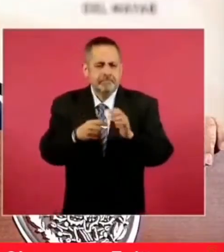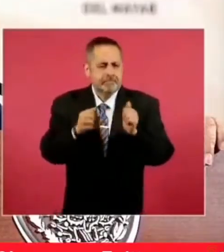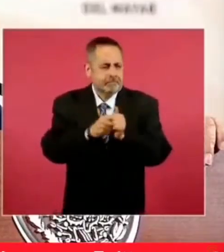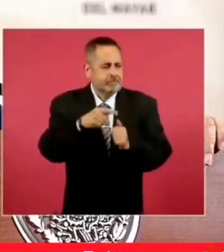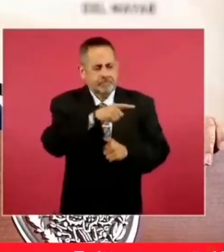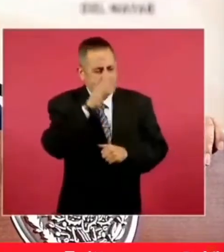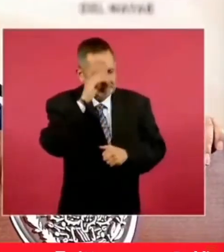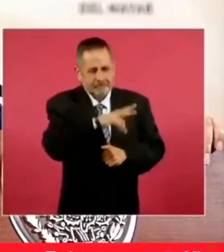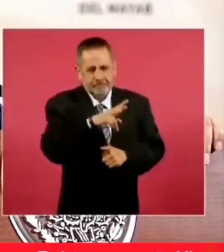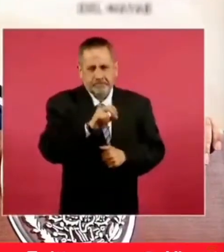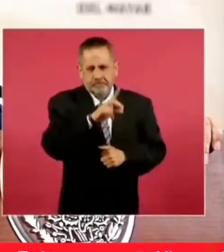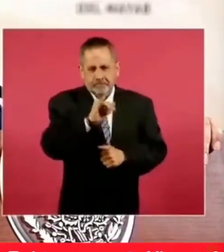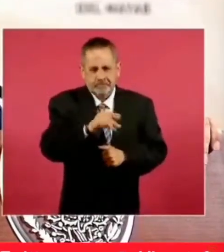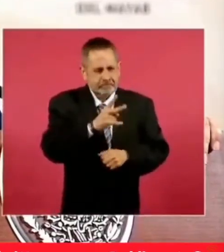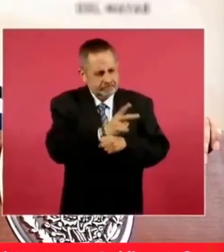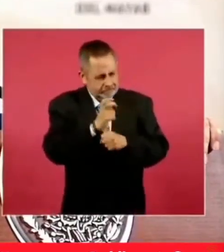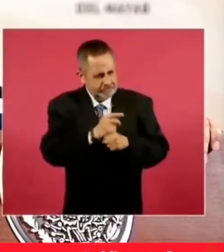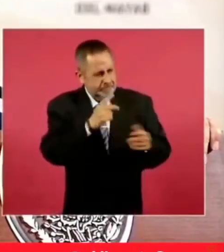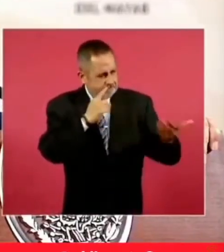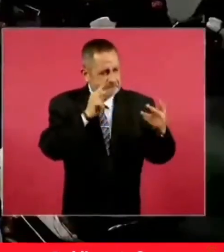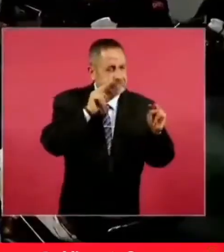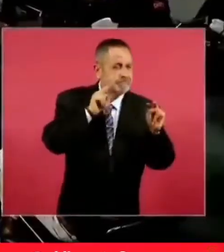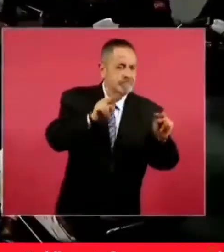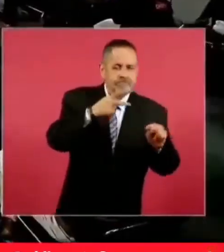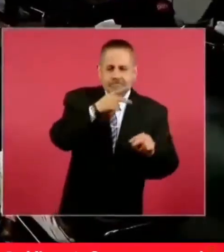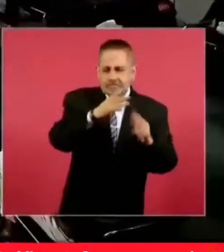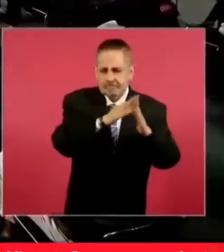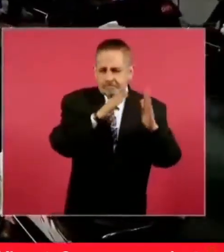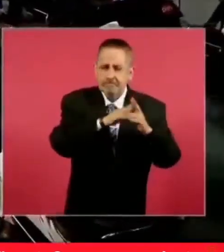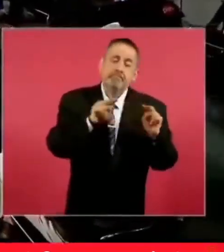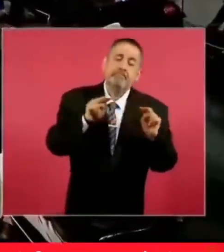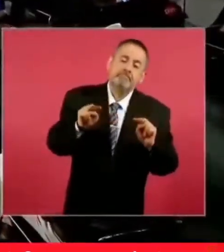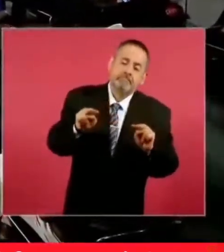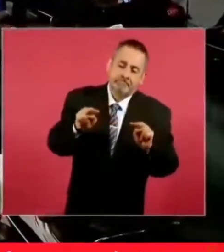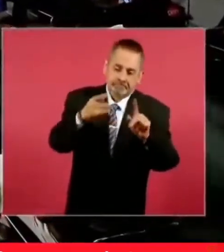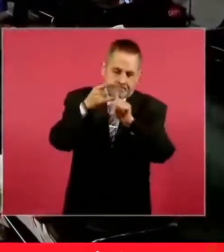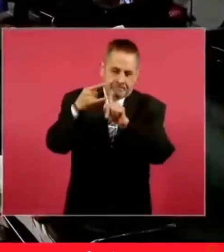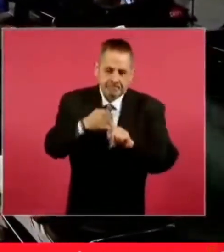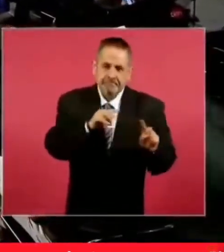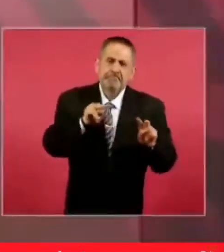Volpi lo invitamos a que vea desde su casa